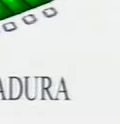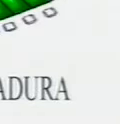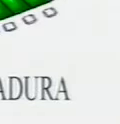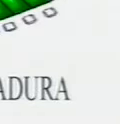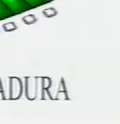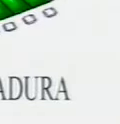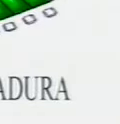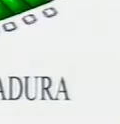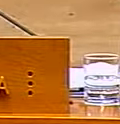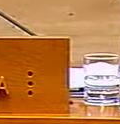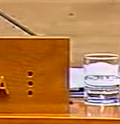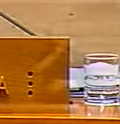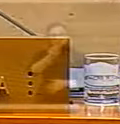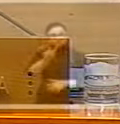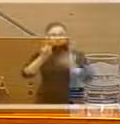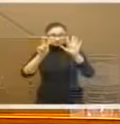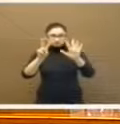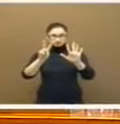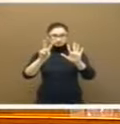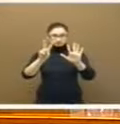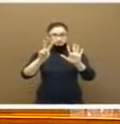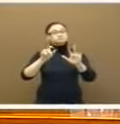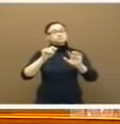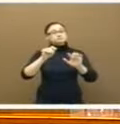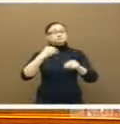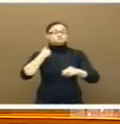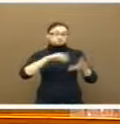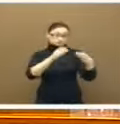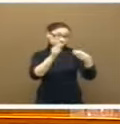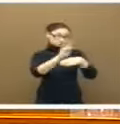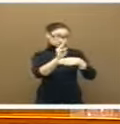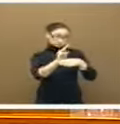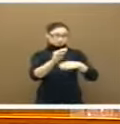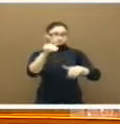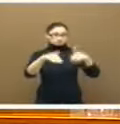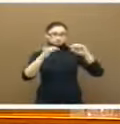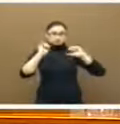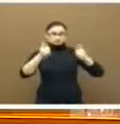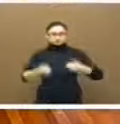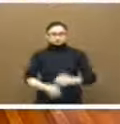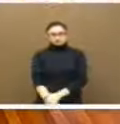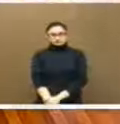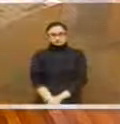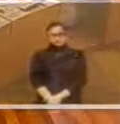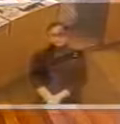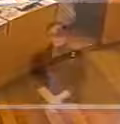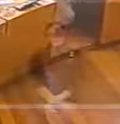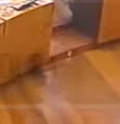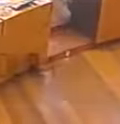enmienda 227 del mismo grupo parlamentario. Entramos en votación.